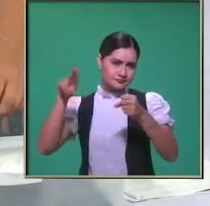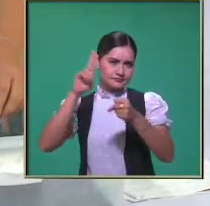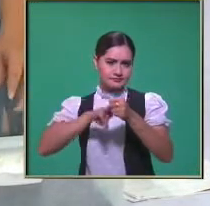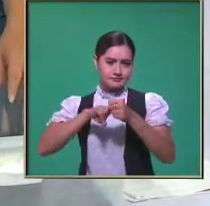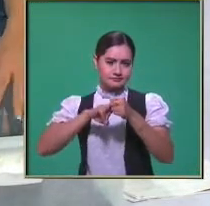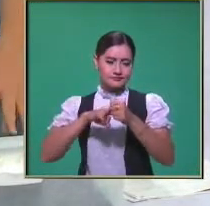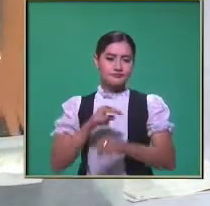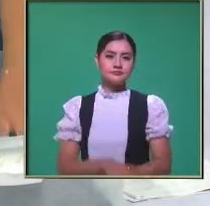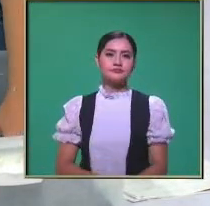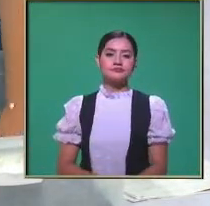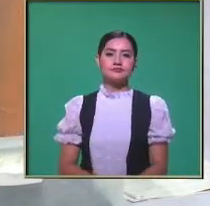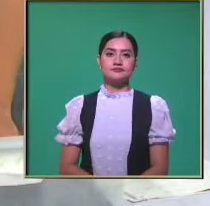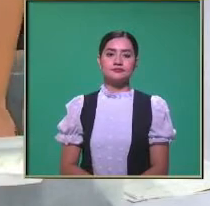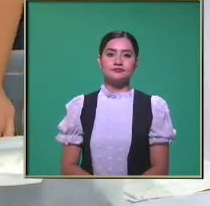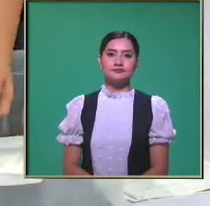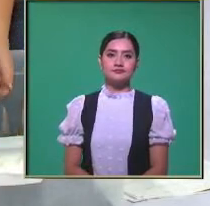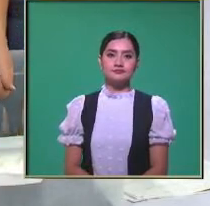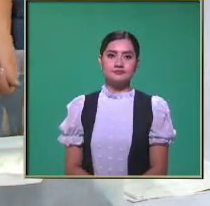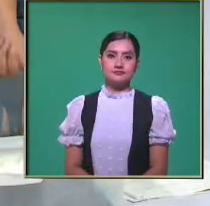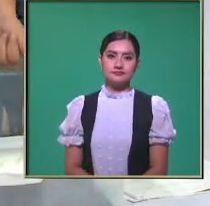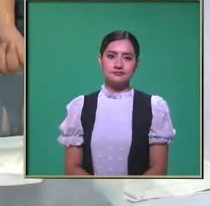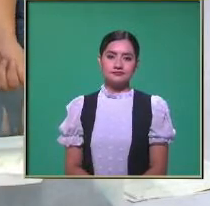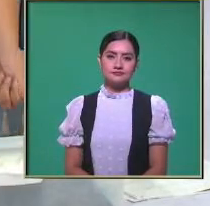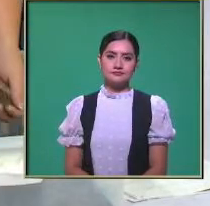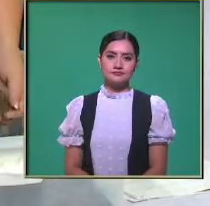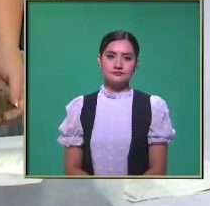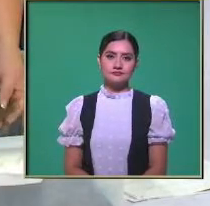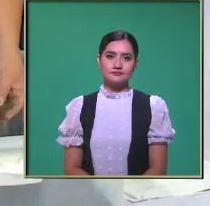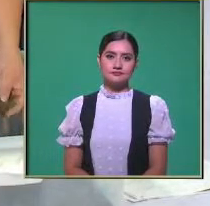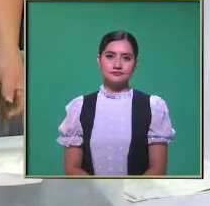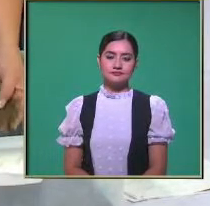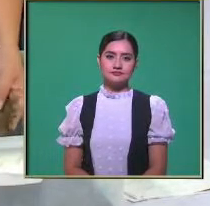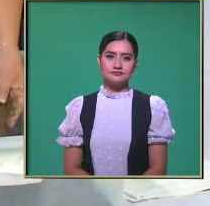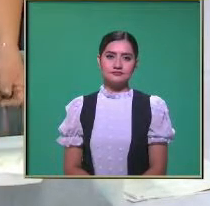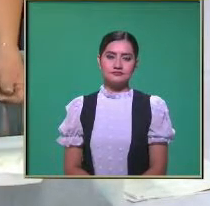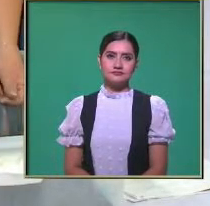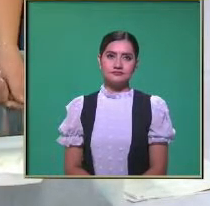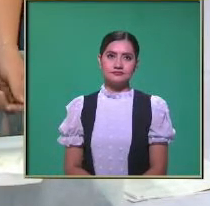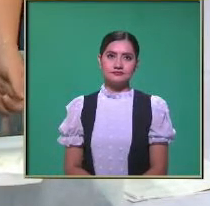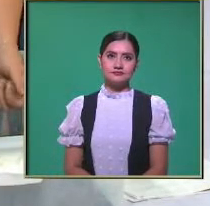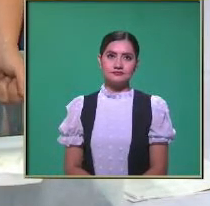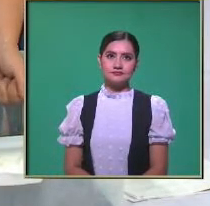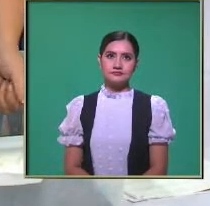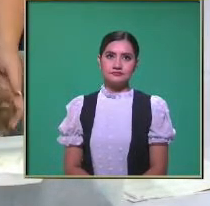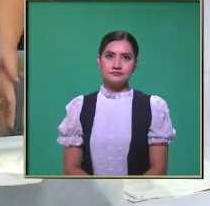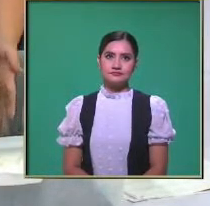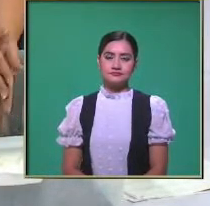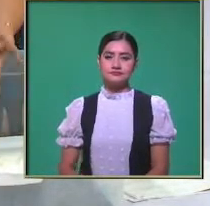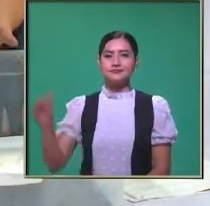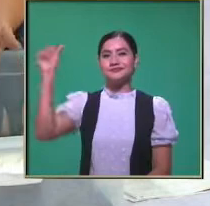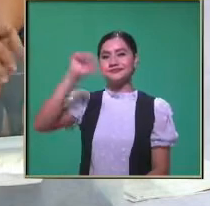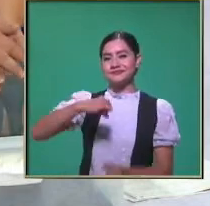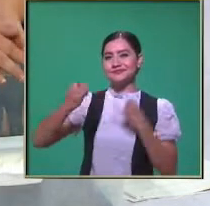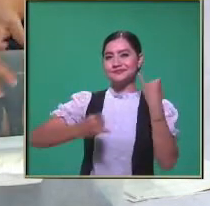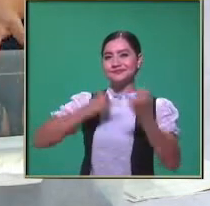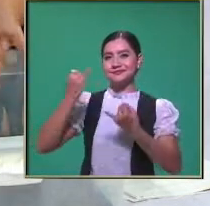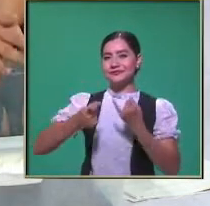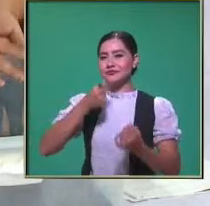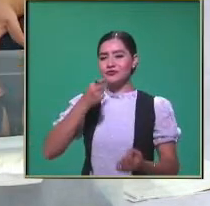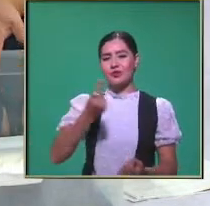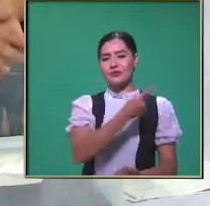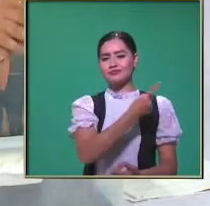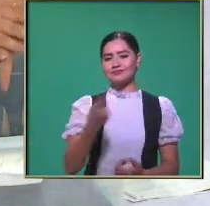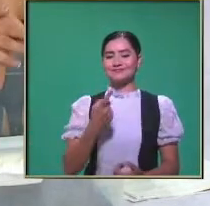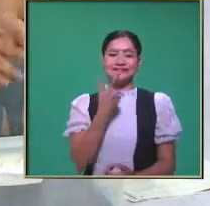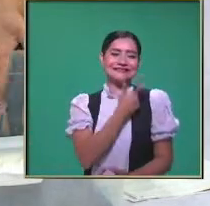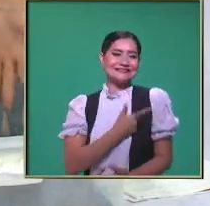bueno, pues les vamos a jugar con este elemento que que pues todo niño juega, ¿verdad? Con